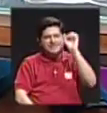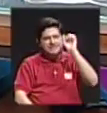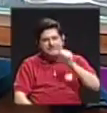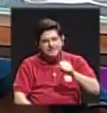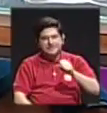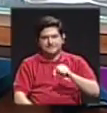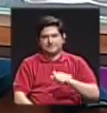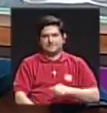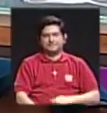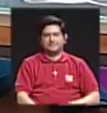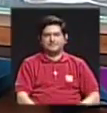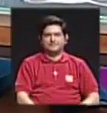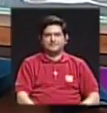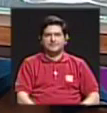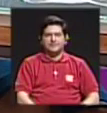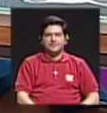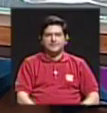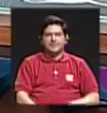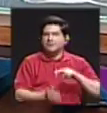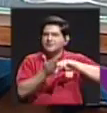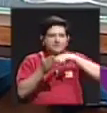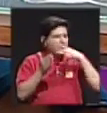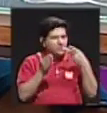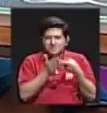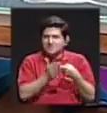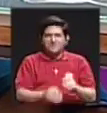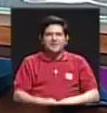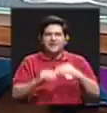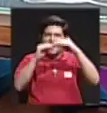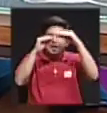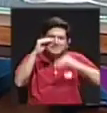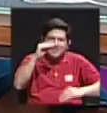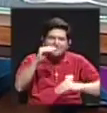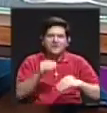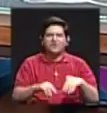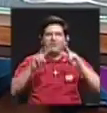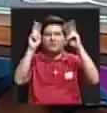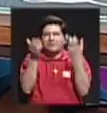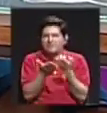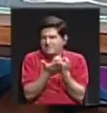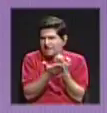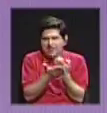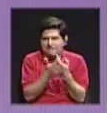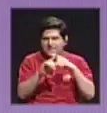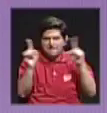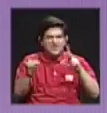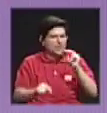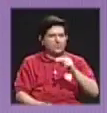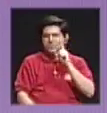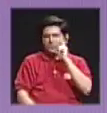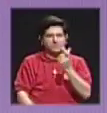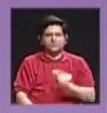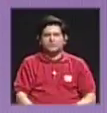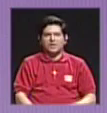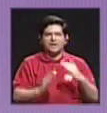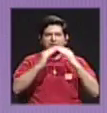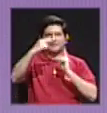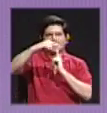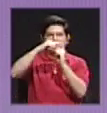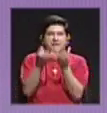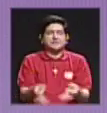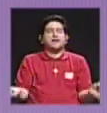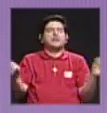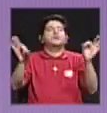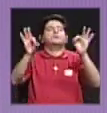digamos que, o sea, no es que subestime el tema económico, pero creo que no es casual que la Iglesia le haya dado tanta